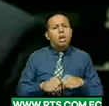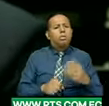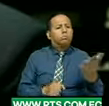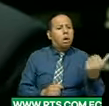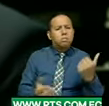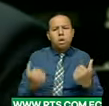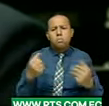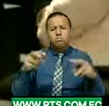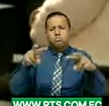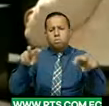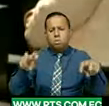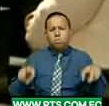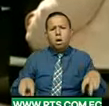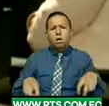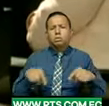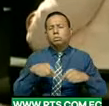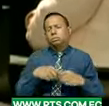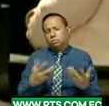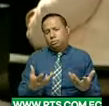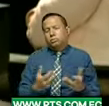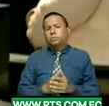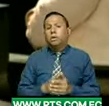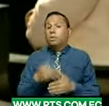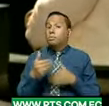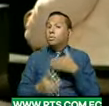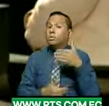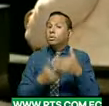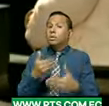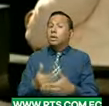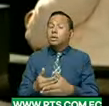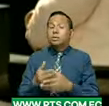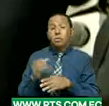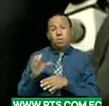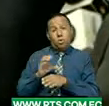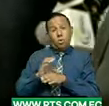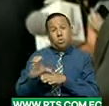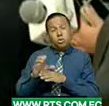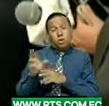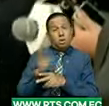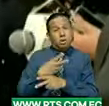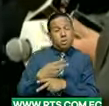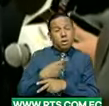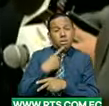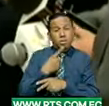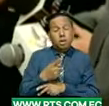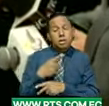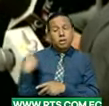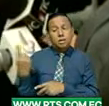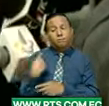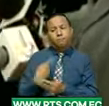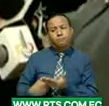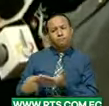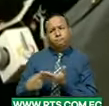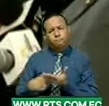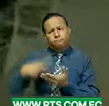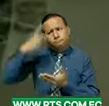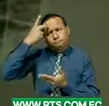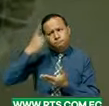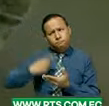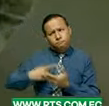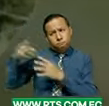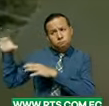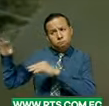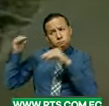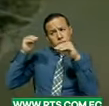el sistema es oral. En este proceso, el Pleno del Consejo de la Judicatura tomará decisiones de si es factible que se traslade